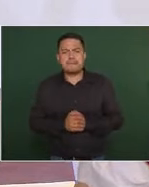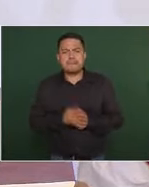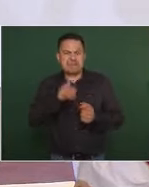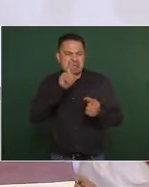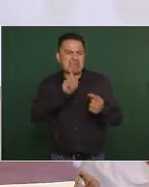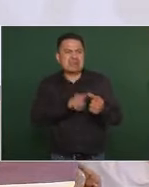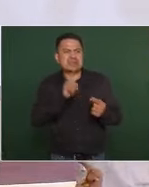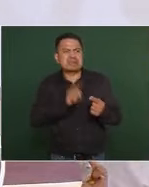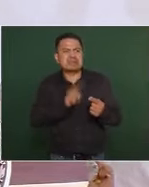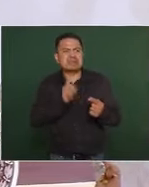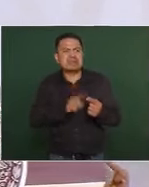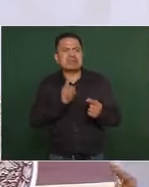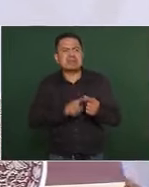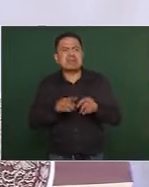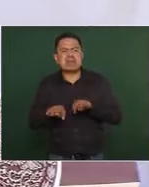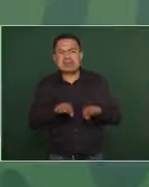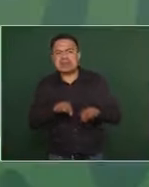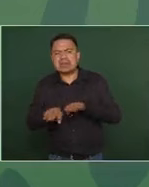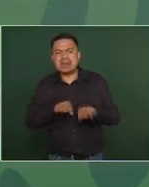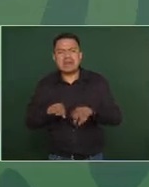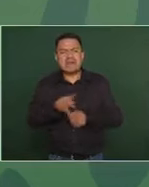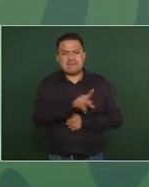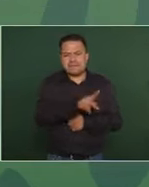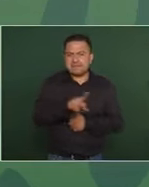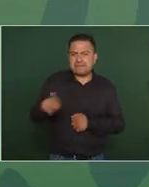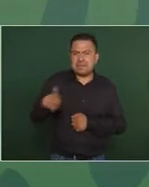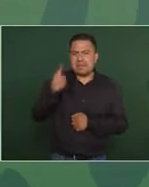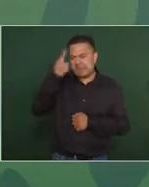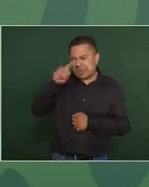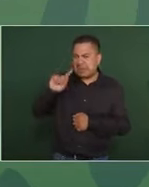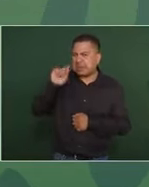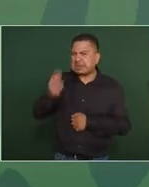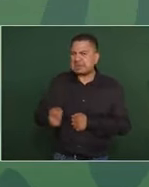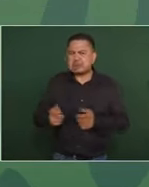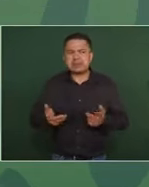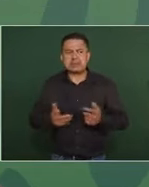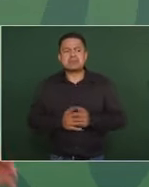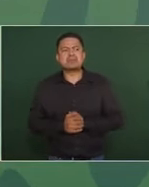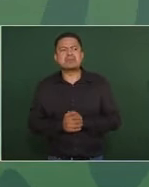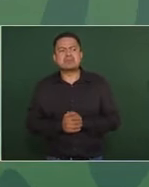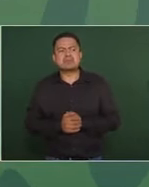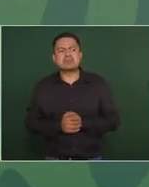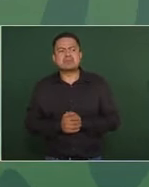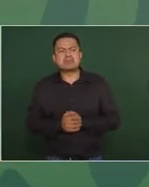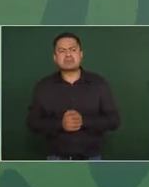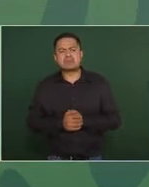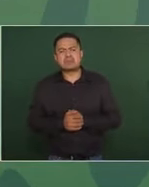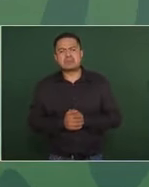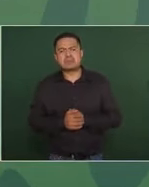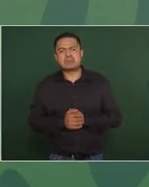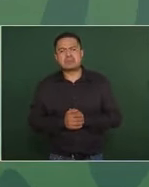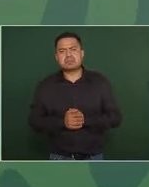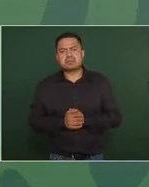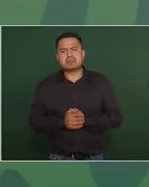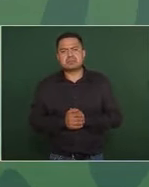Quienes trabajan para que se